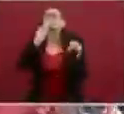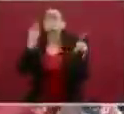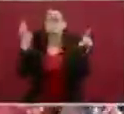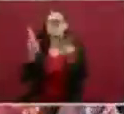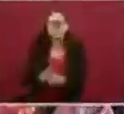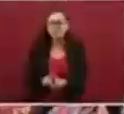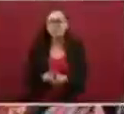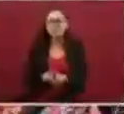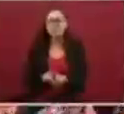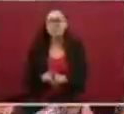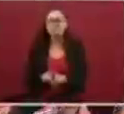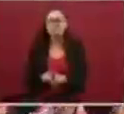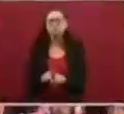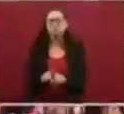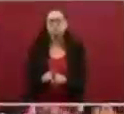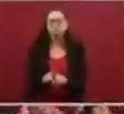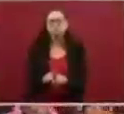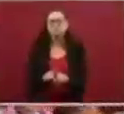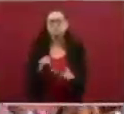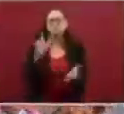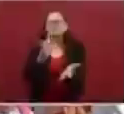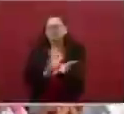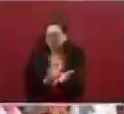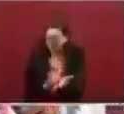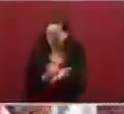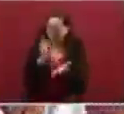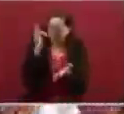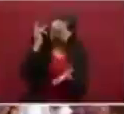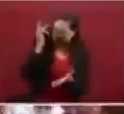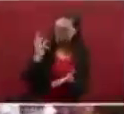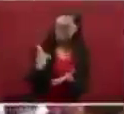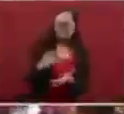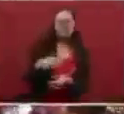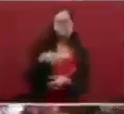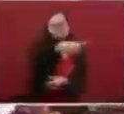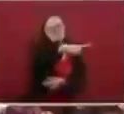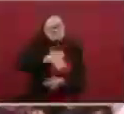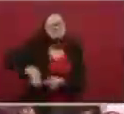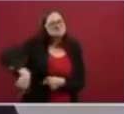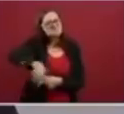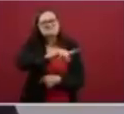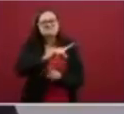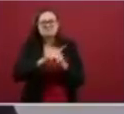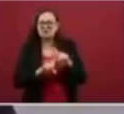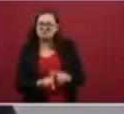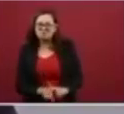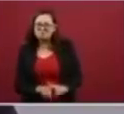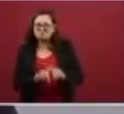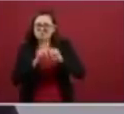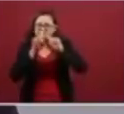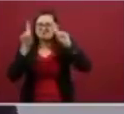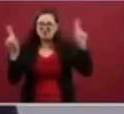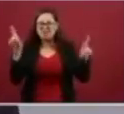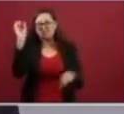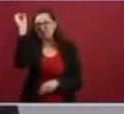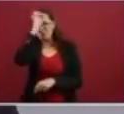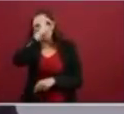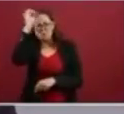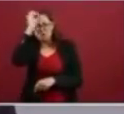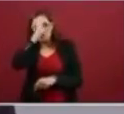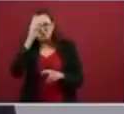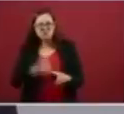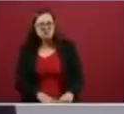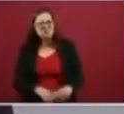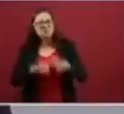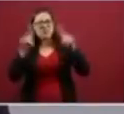incluso a quienes no comparten del todo nuestros